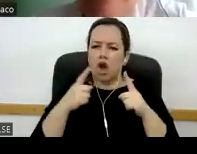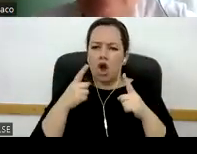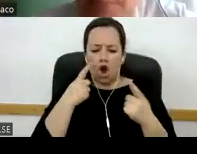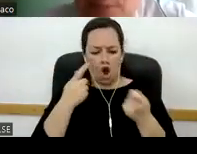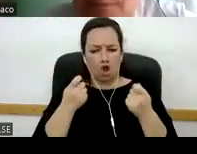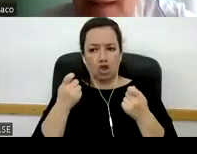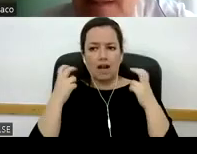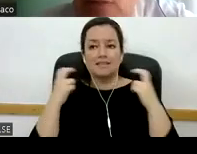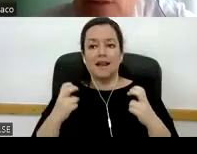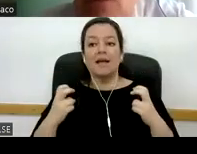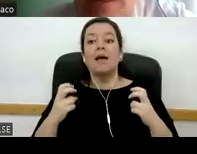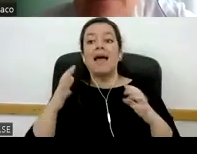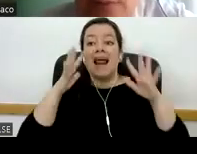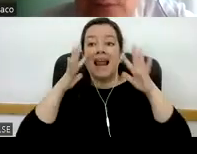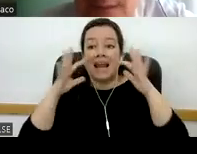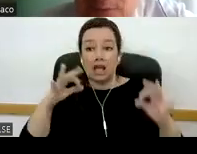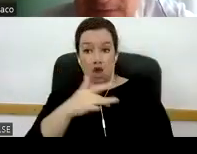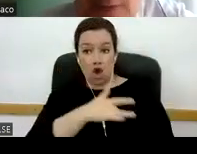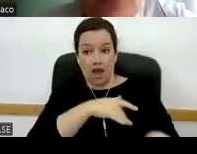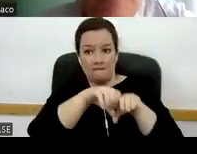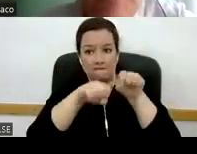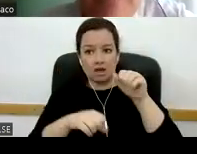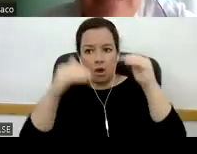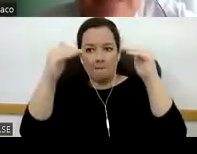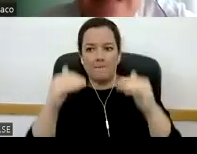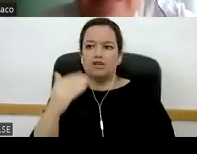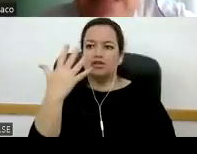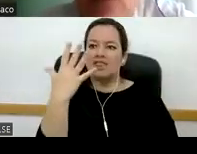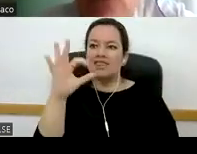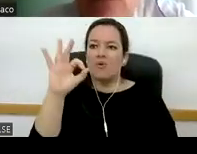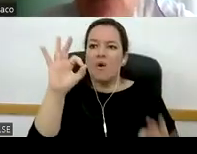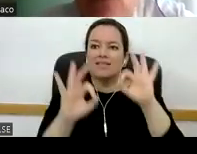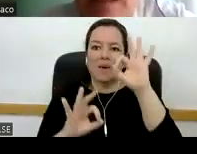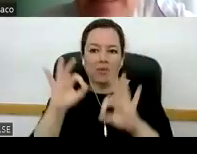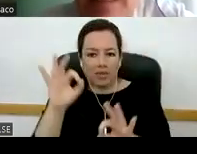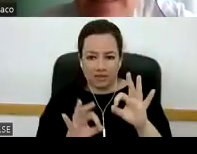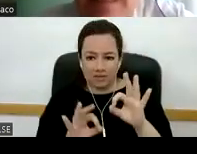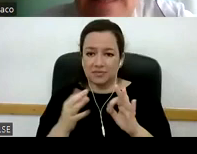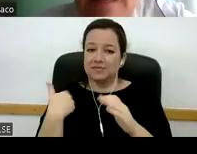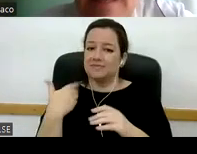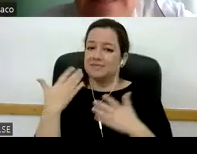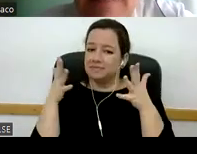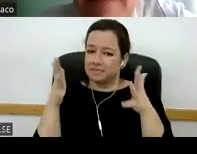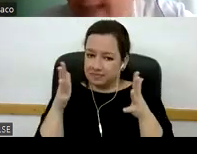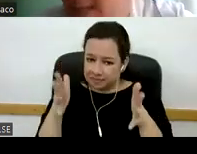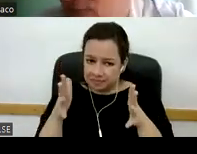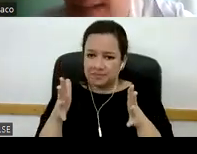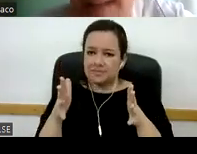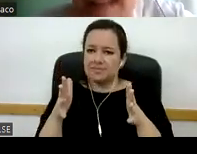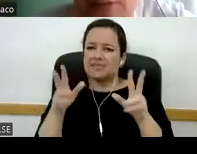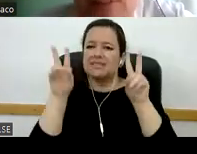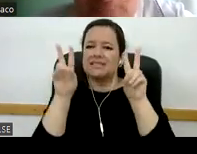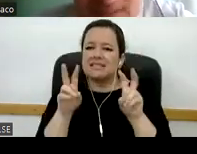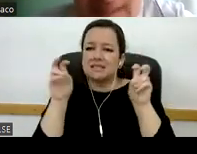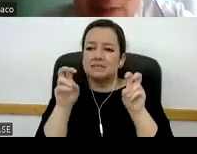estrés, también pueden bajar el riesgo cardiovascular hasta en un 50%. Aquí os insto a que ataquéis a